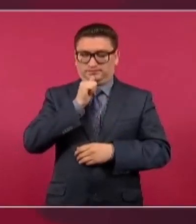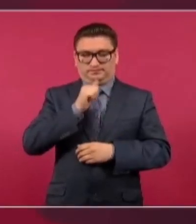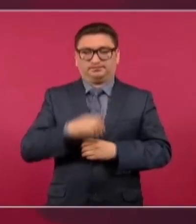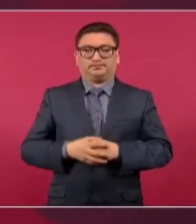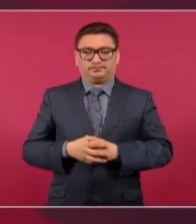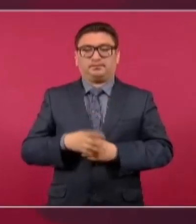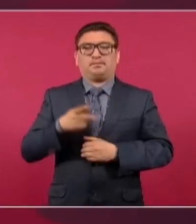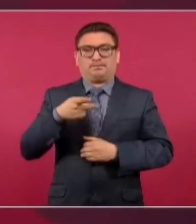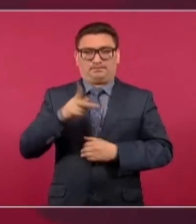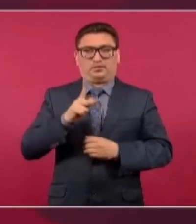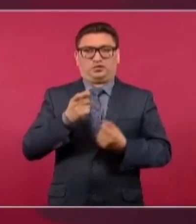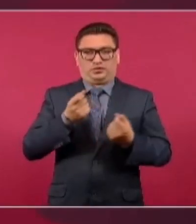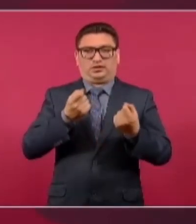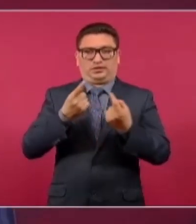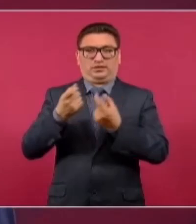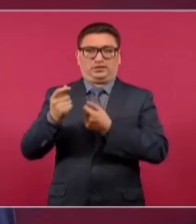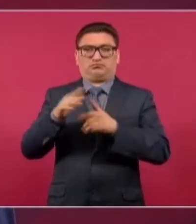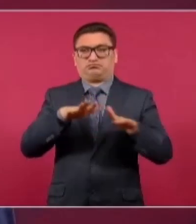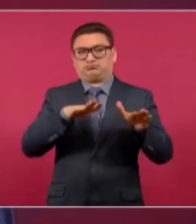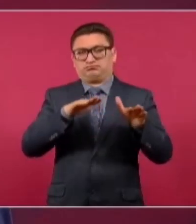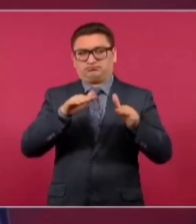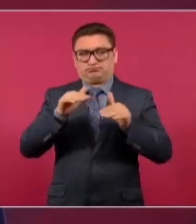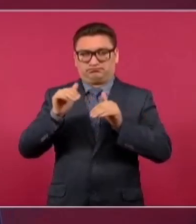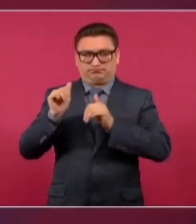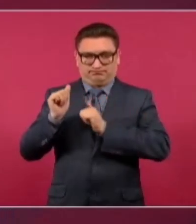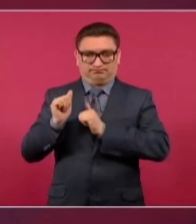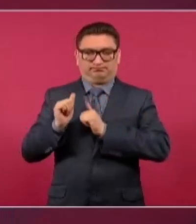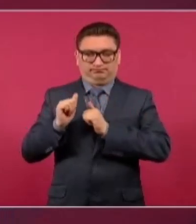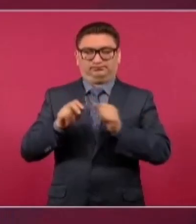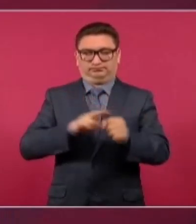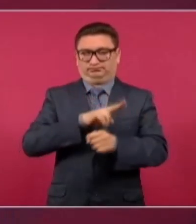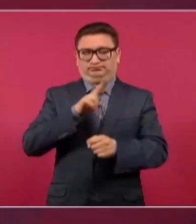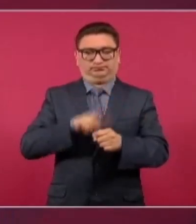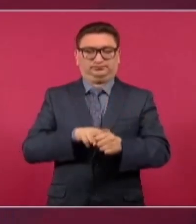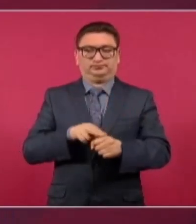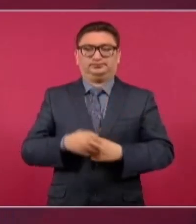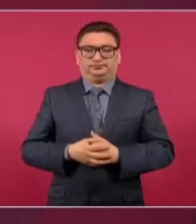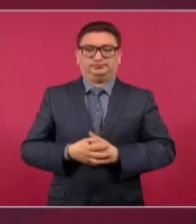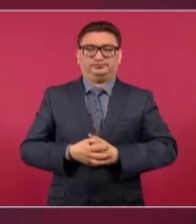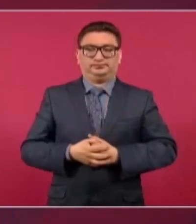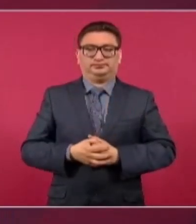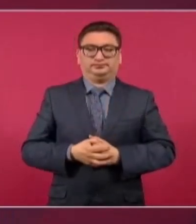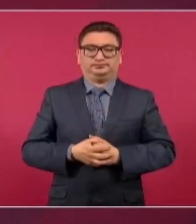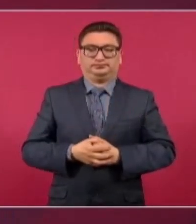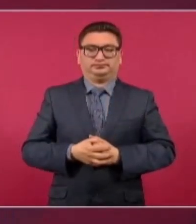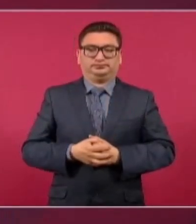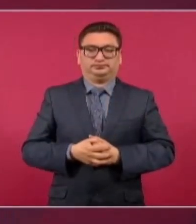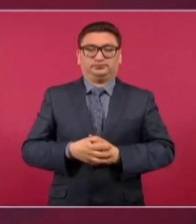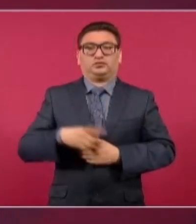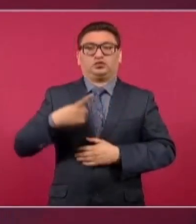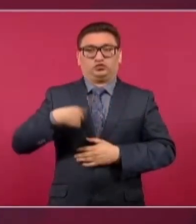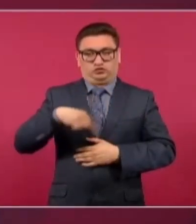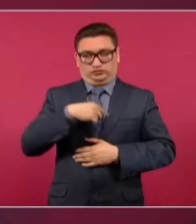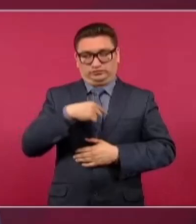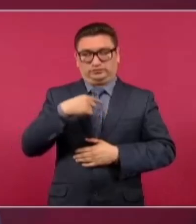pero sí ya se está normalizando la situación y estamos